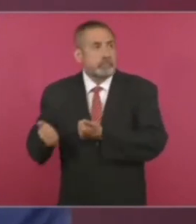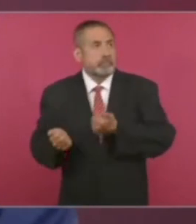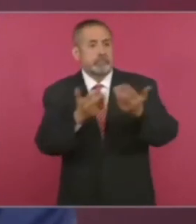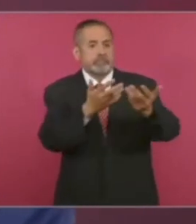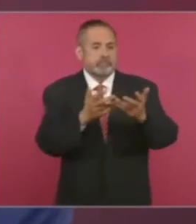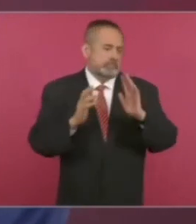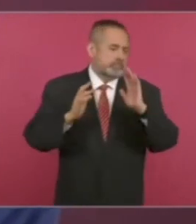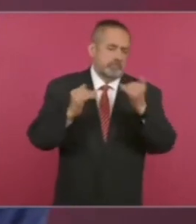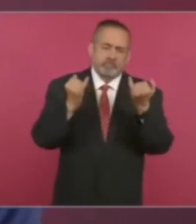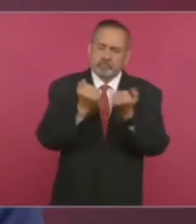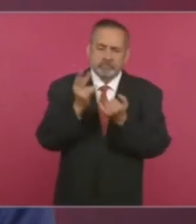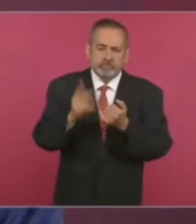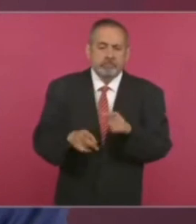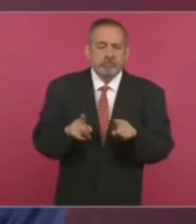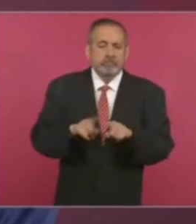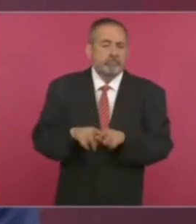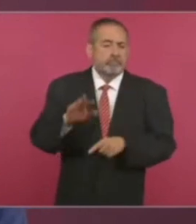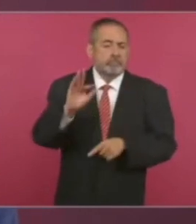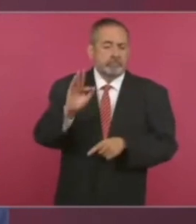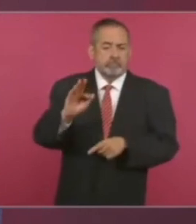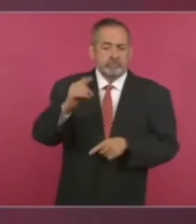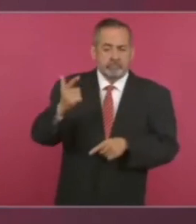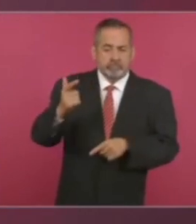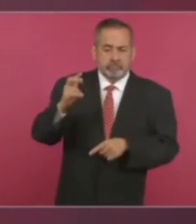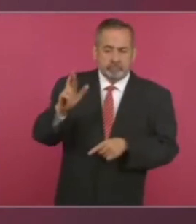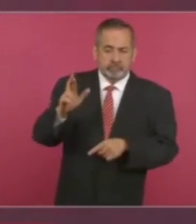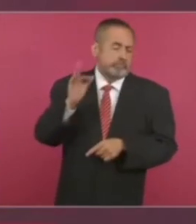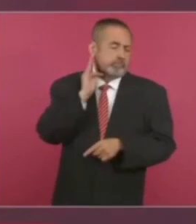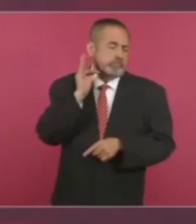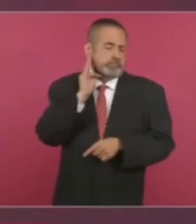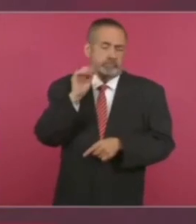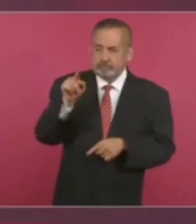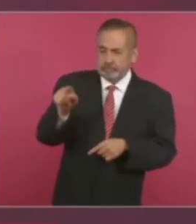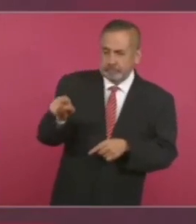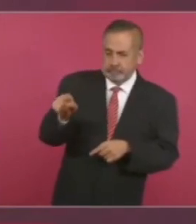es la Fiscalía General de la República la que